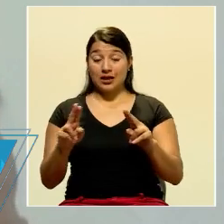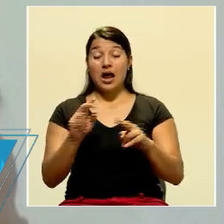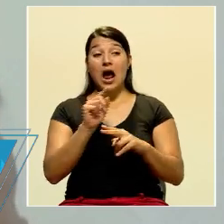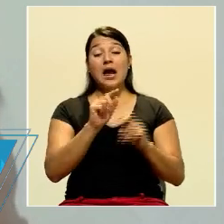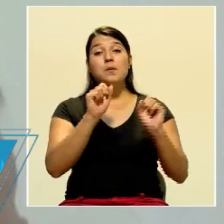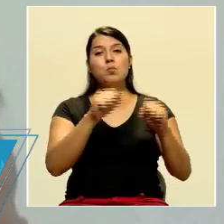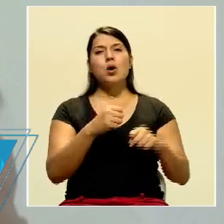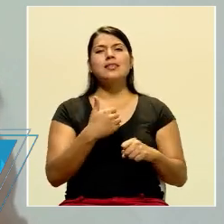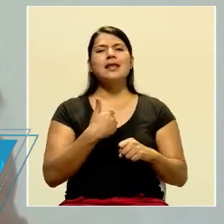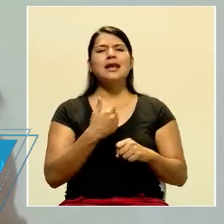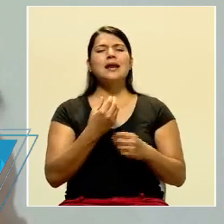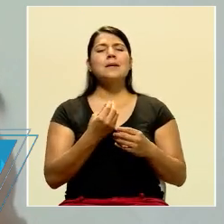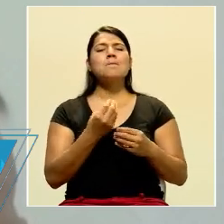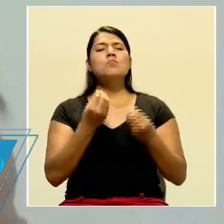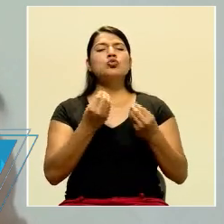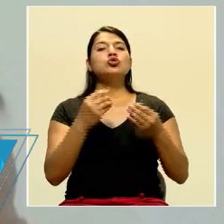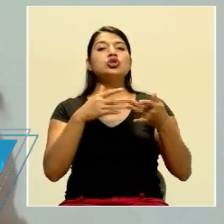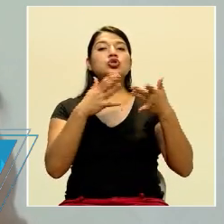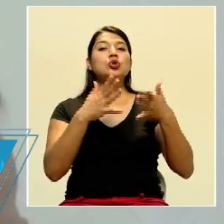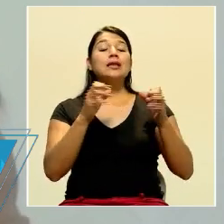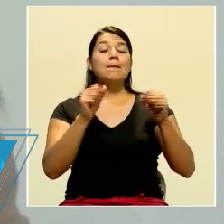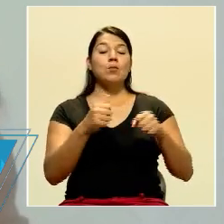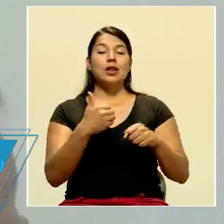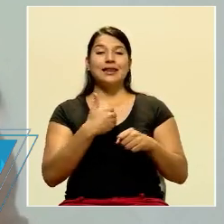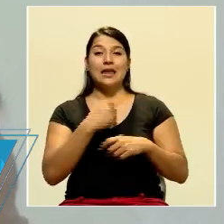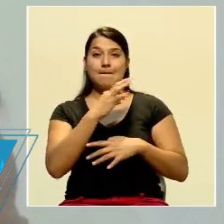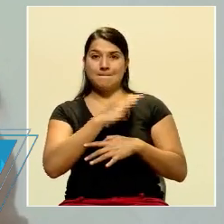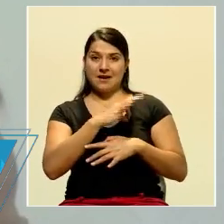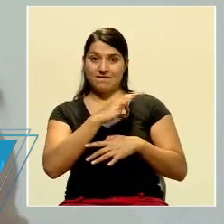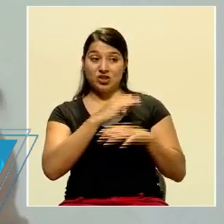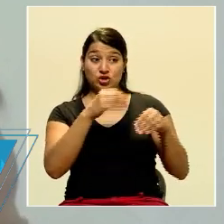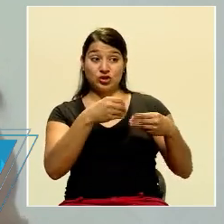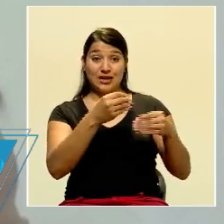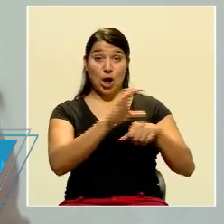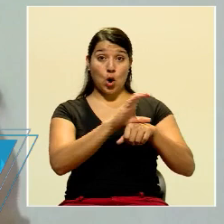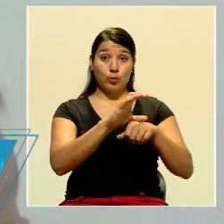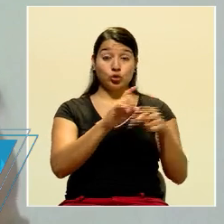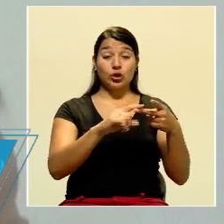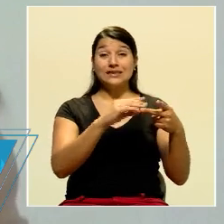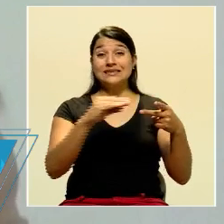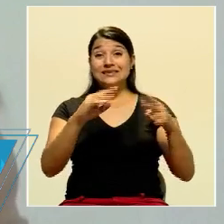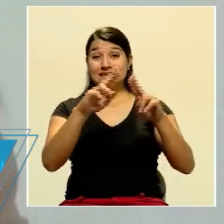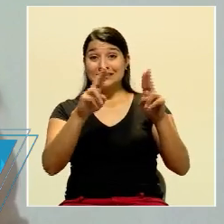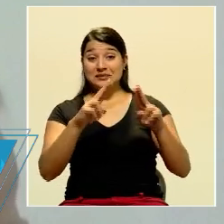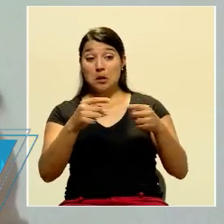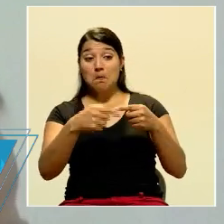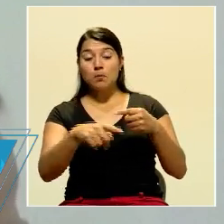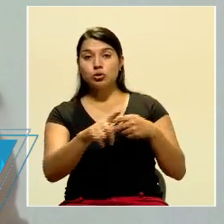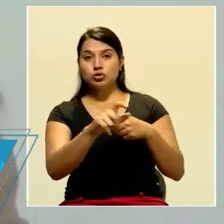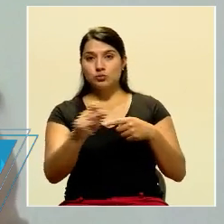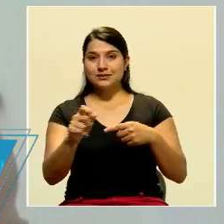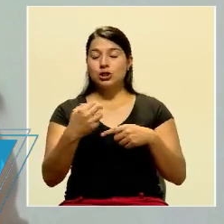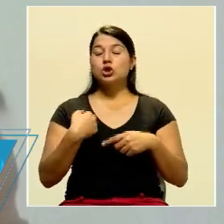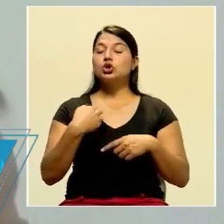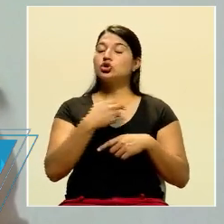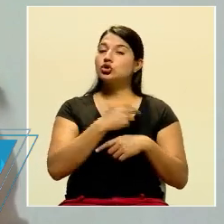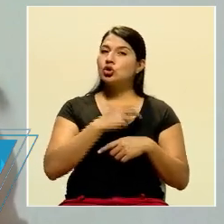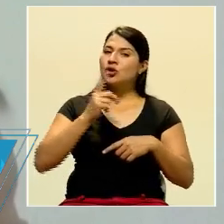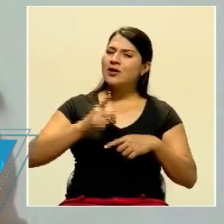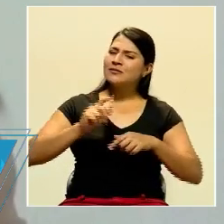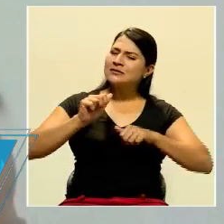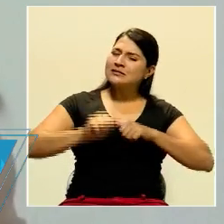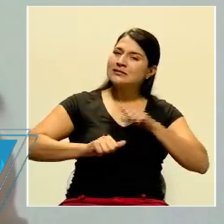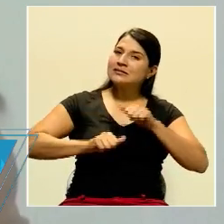va a beneficiar un buen número de estudiantes que recibirán equipo y conectividad en los próximos meses. Tenemos que